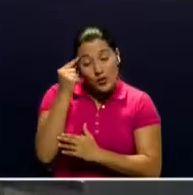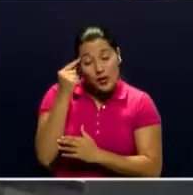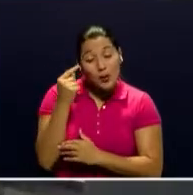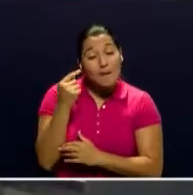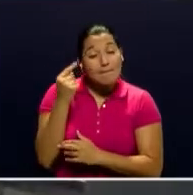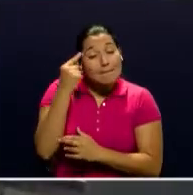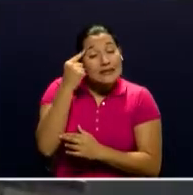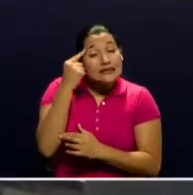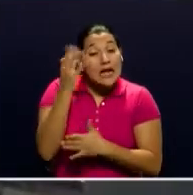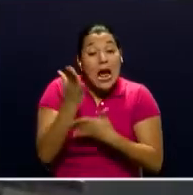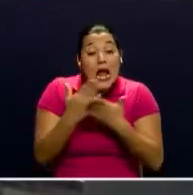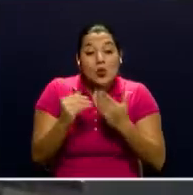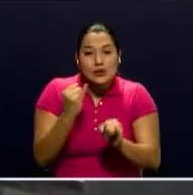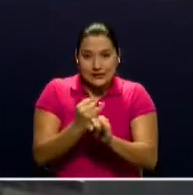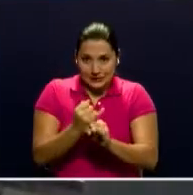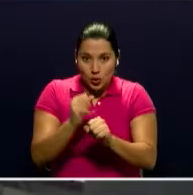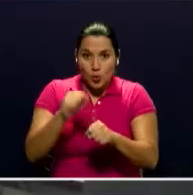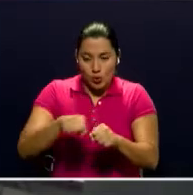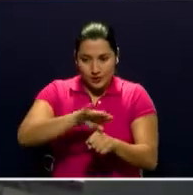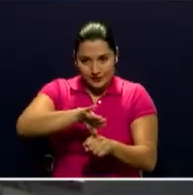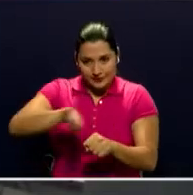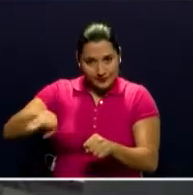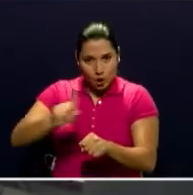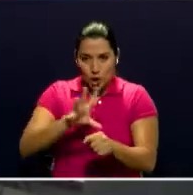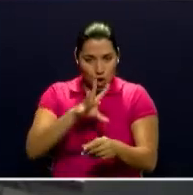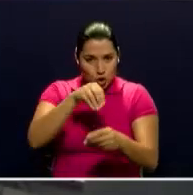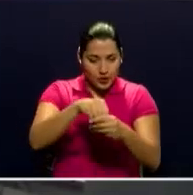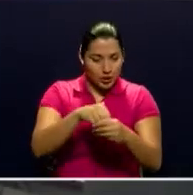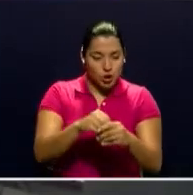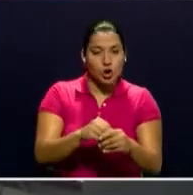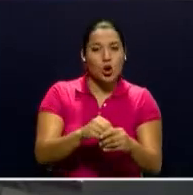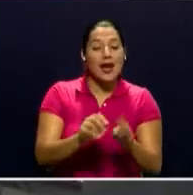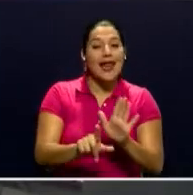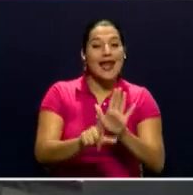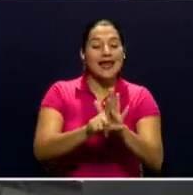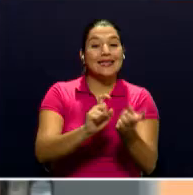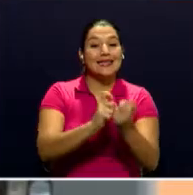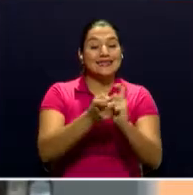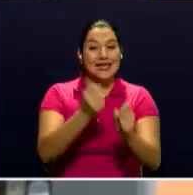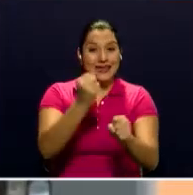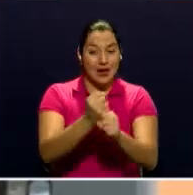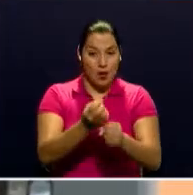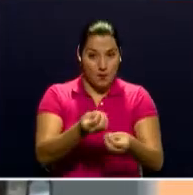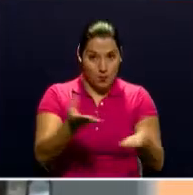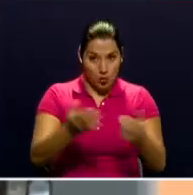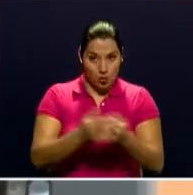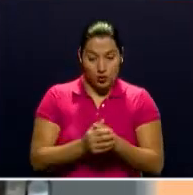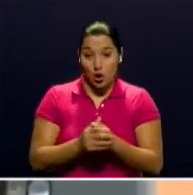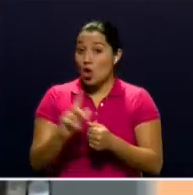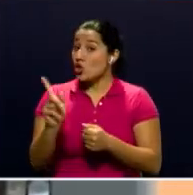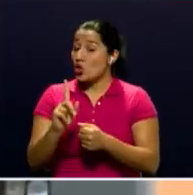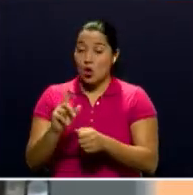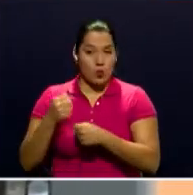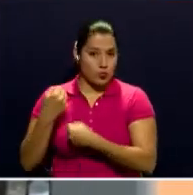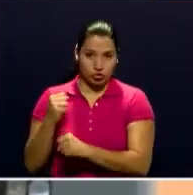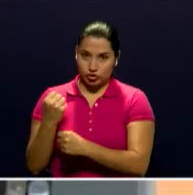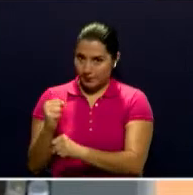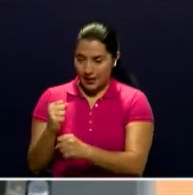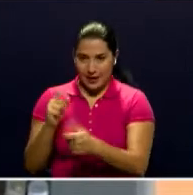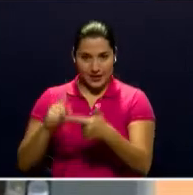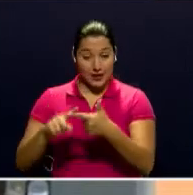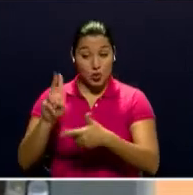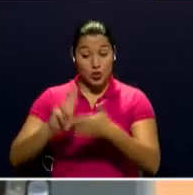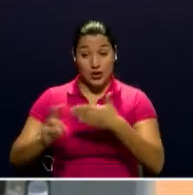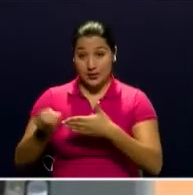considerar posibles exclusiones en el actual proyecto de reforma al empleo público. No incluir el régimen municipal, a las